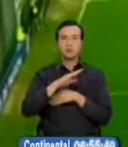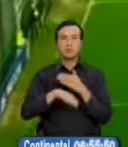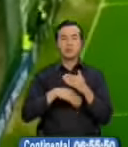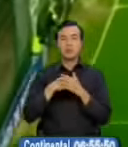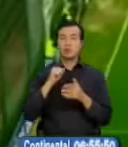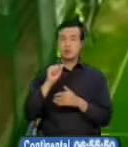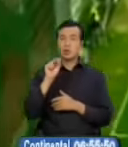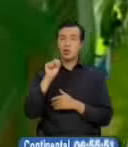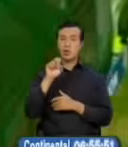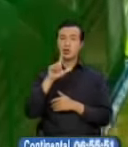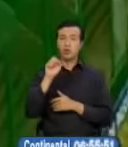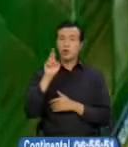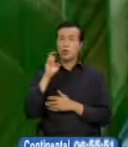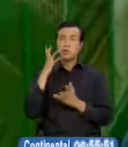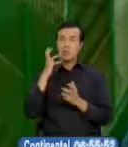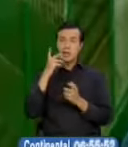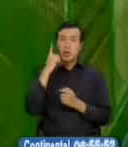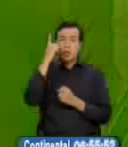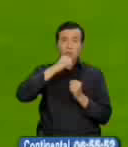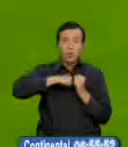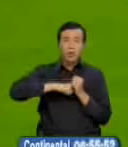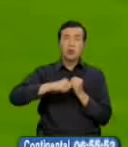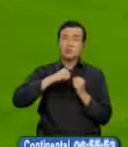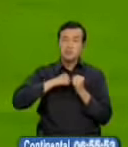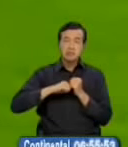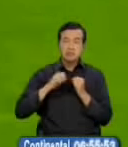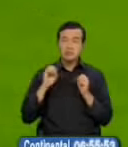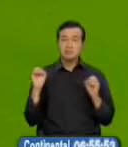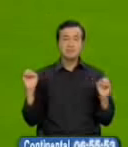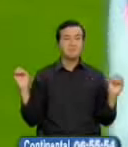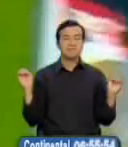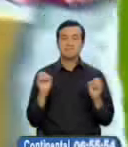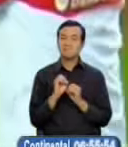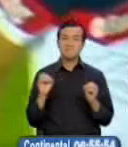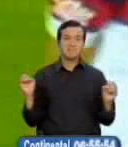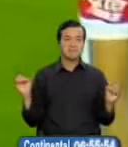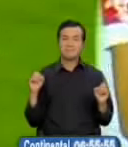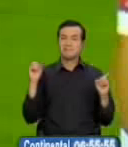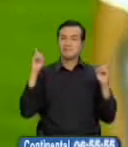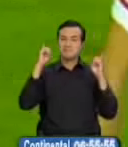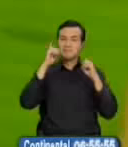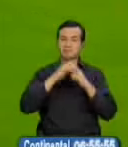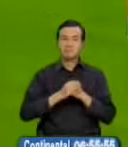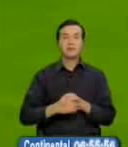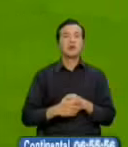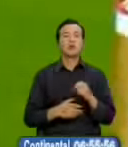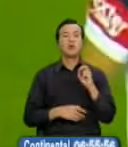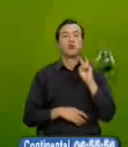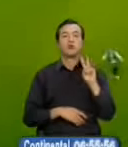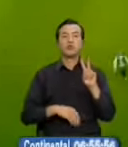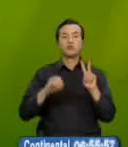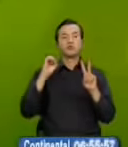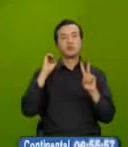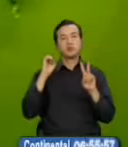Lorenzo realmente para tratar de al menos descontar, pero estuvo con el santo de espaldas. 2-0, victoria del